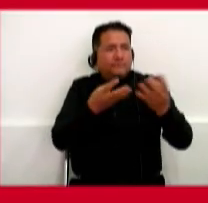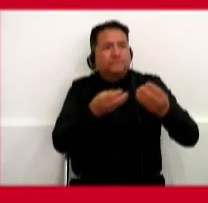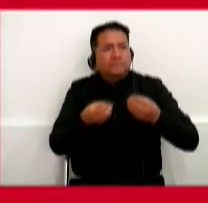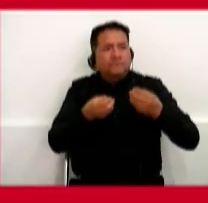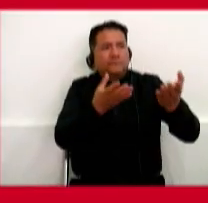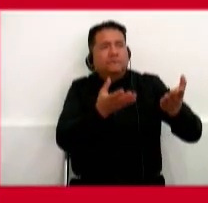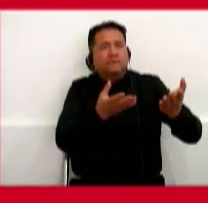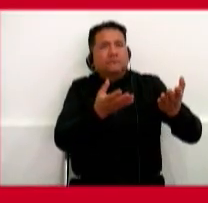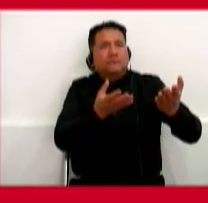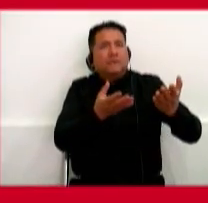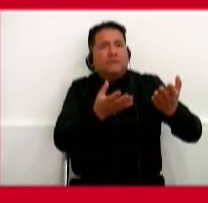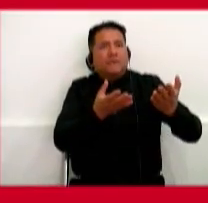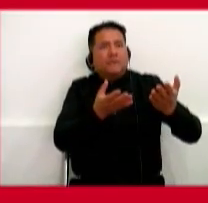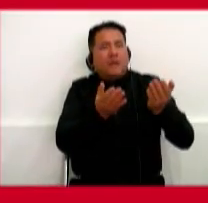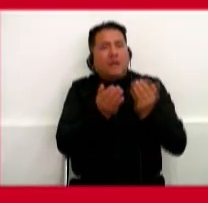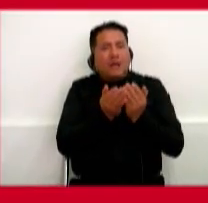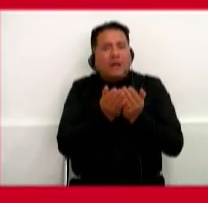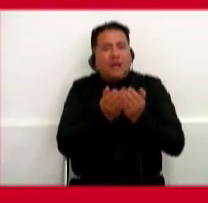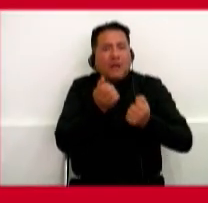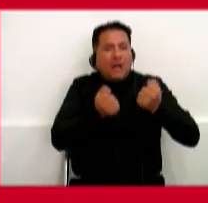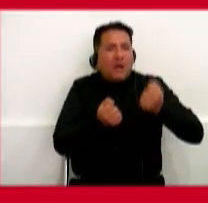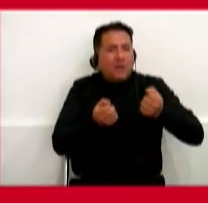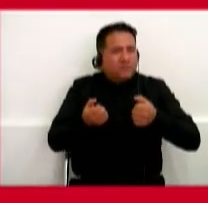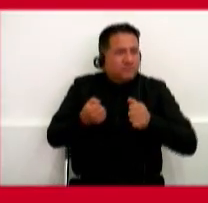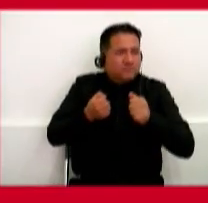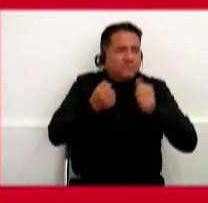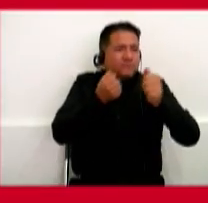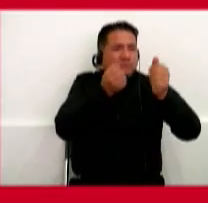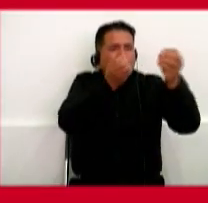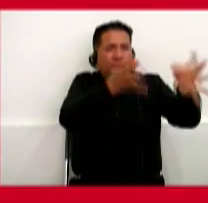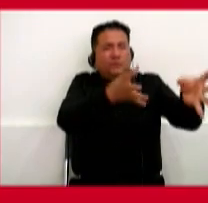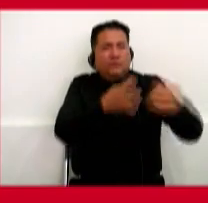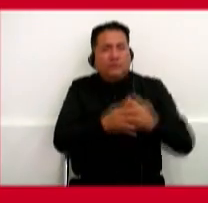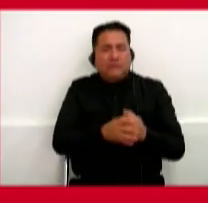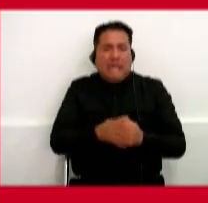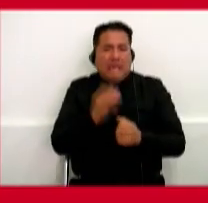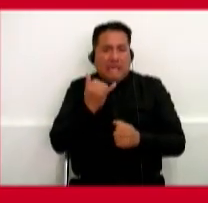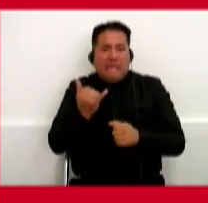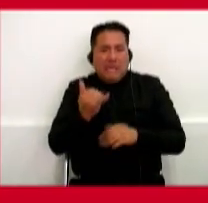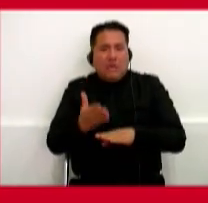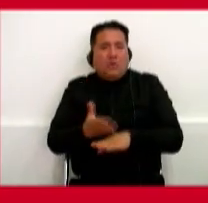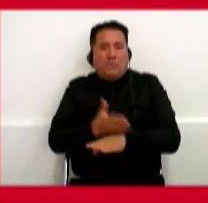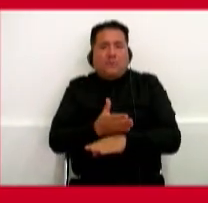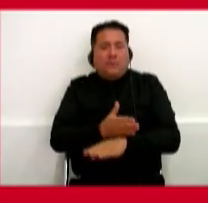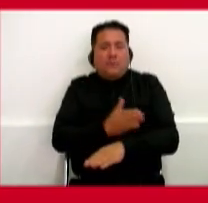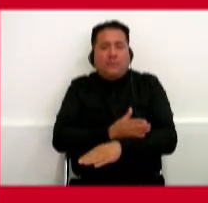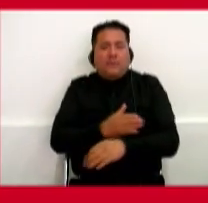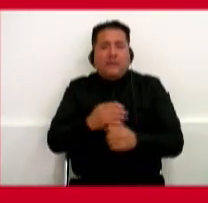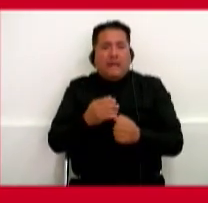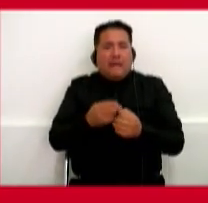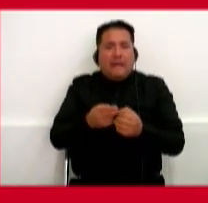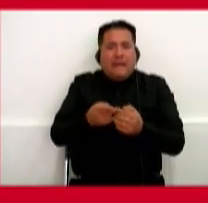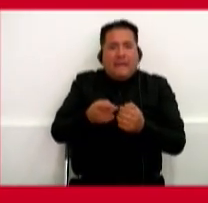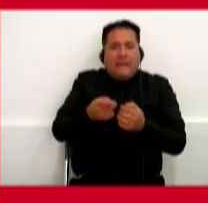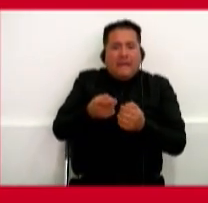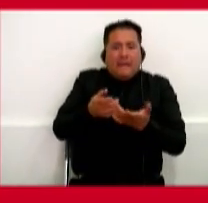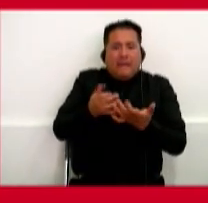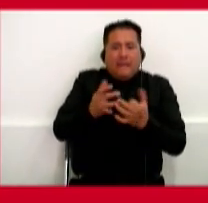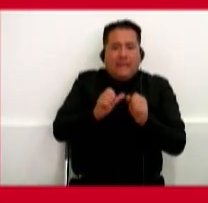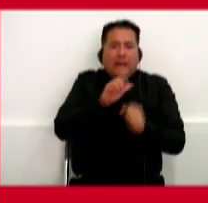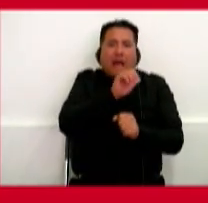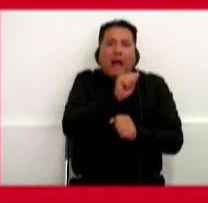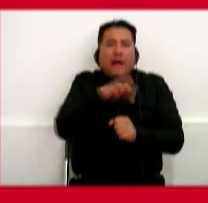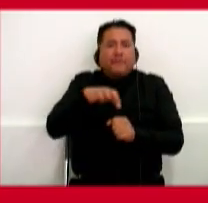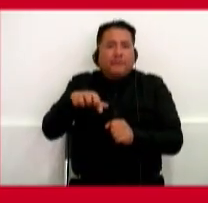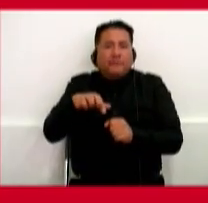Y después de eso, con la retroalimentación, íbamos mejorando el aplicativo, pero también implementando otras funcionalidades que tomaban un poco